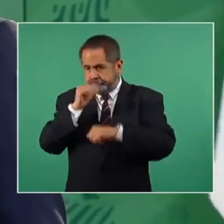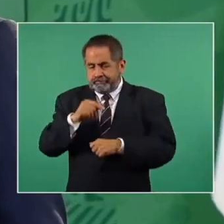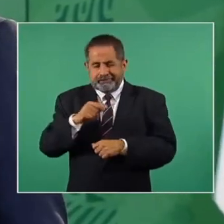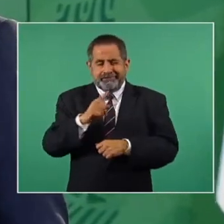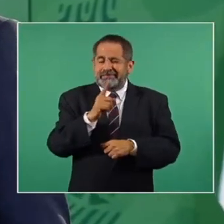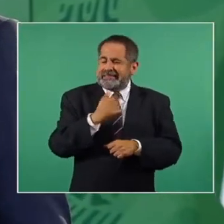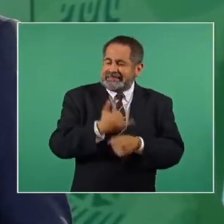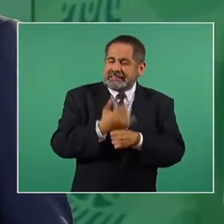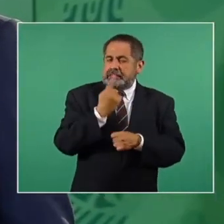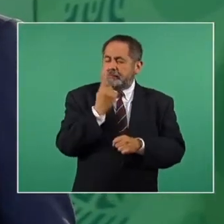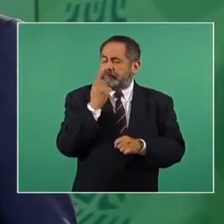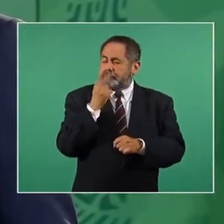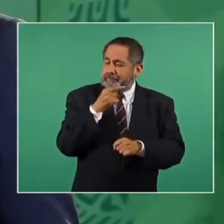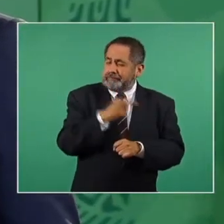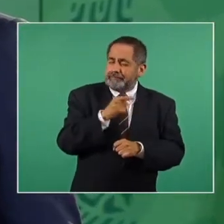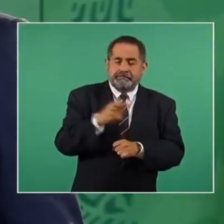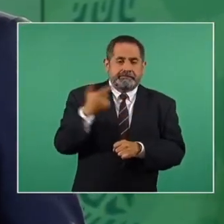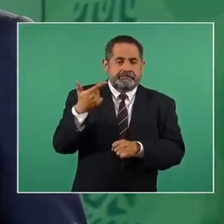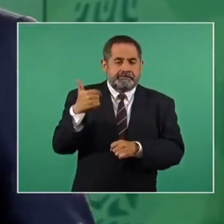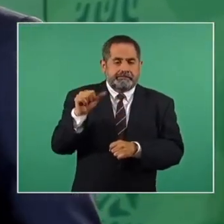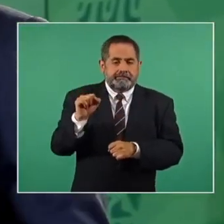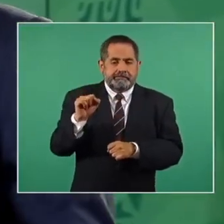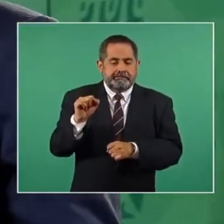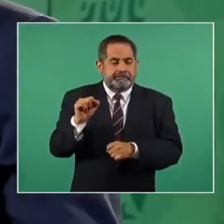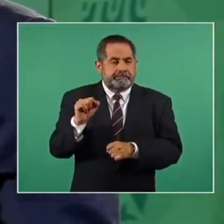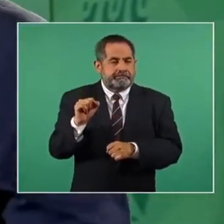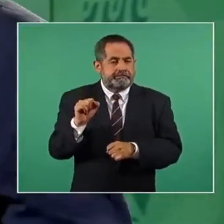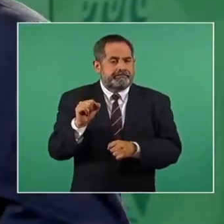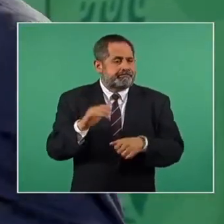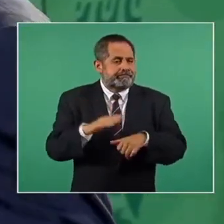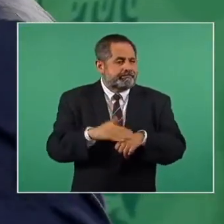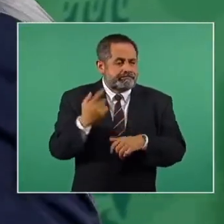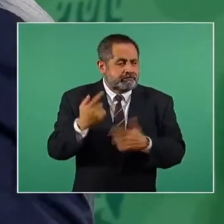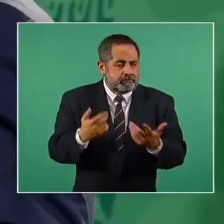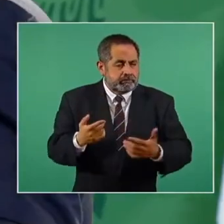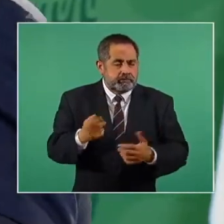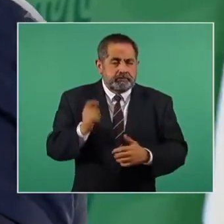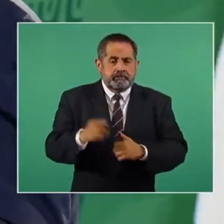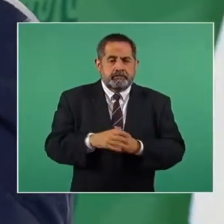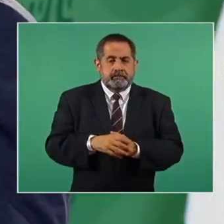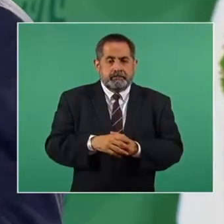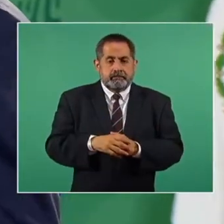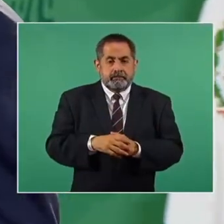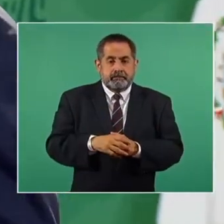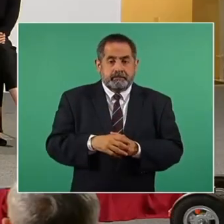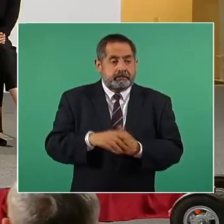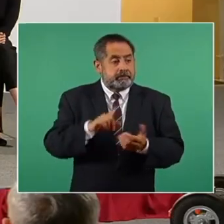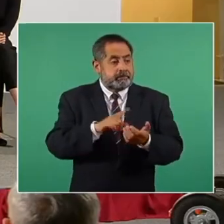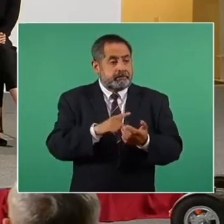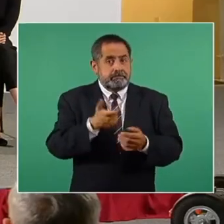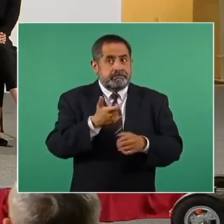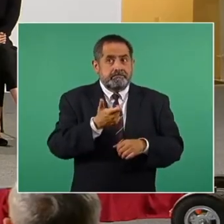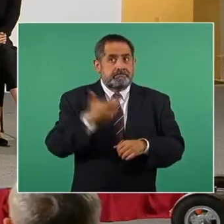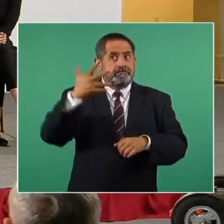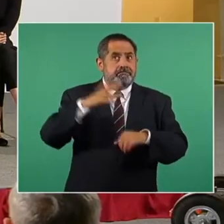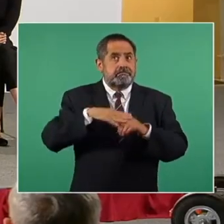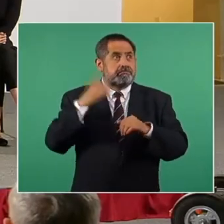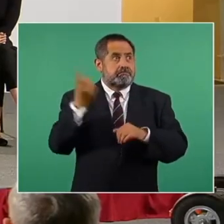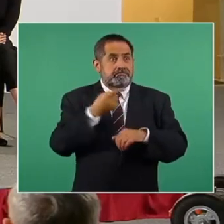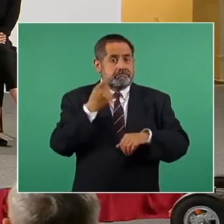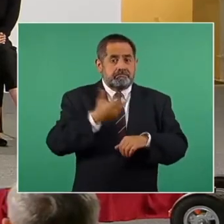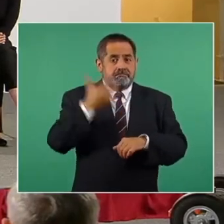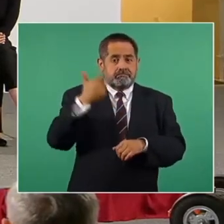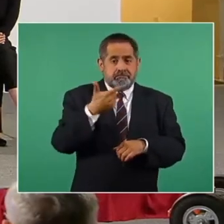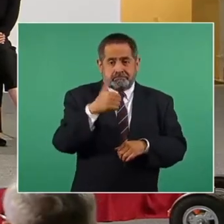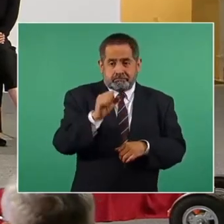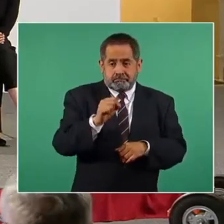forma de ayudar a los y las mexicanas y en esta ocasión con la creación de esta empresa para que todos